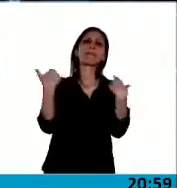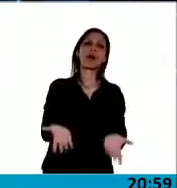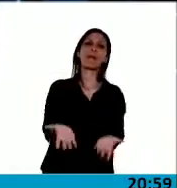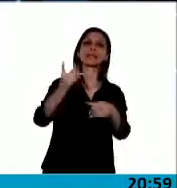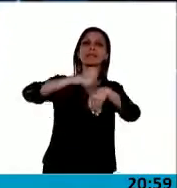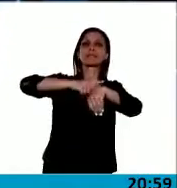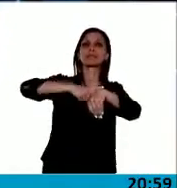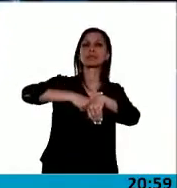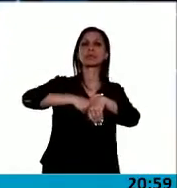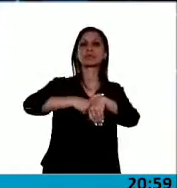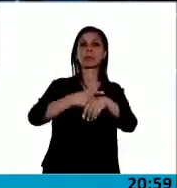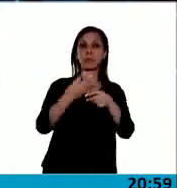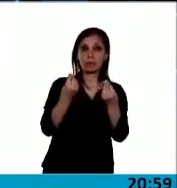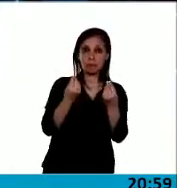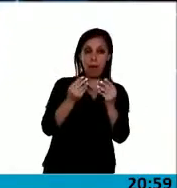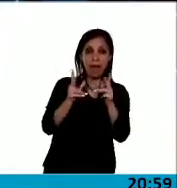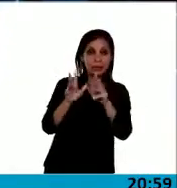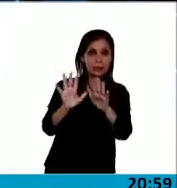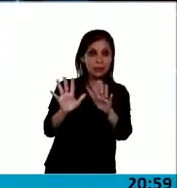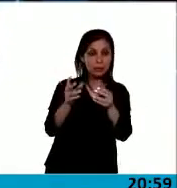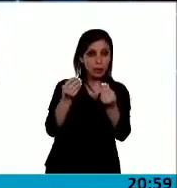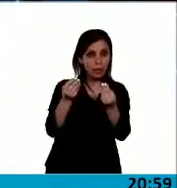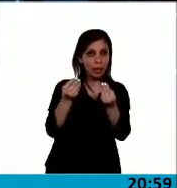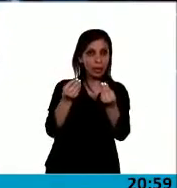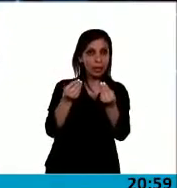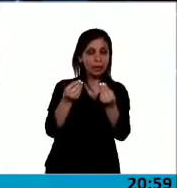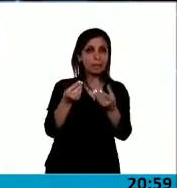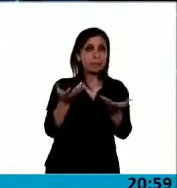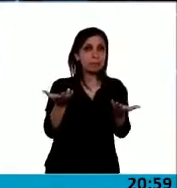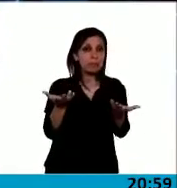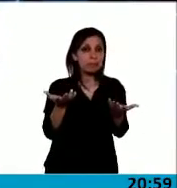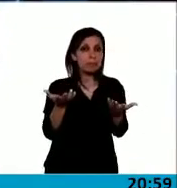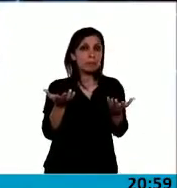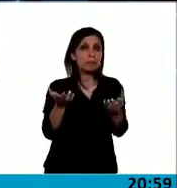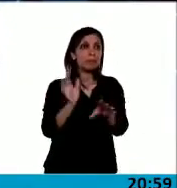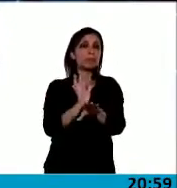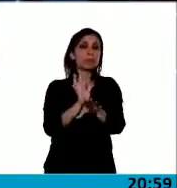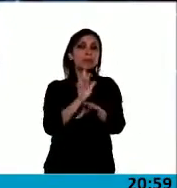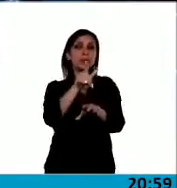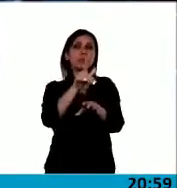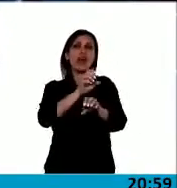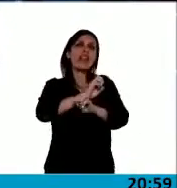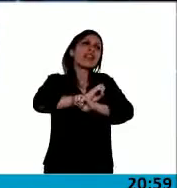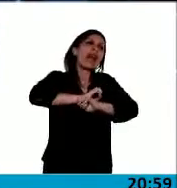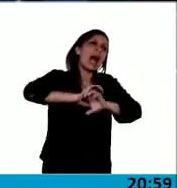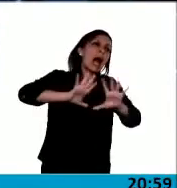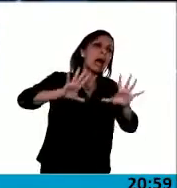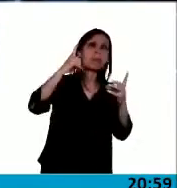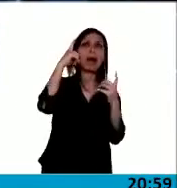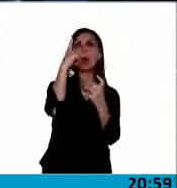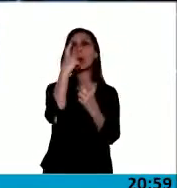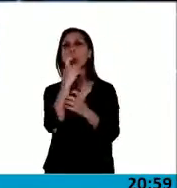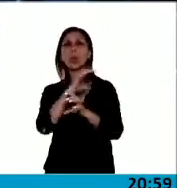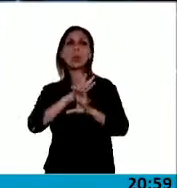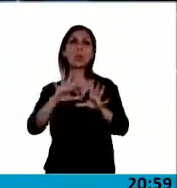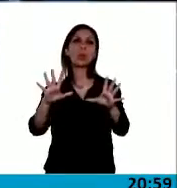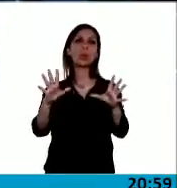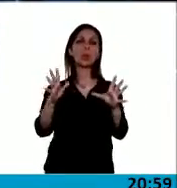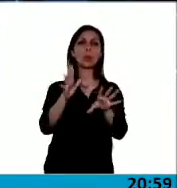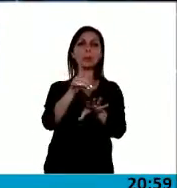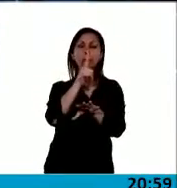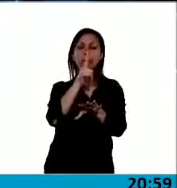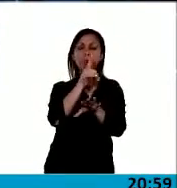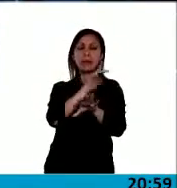por el solo hecho, señor presidente, por haber producido una cosa tan dramática, tan brusca, tan fuera de